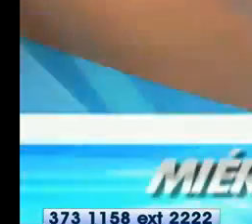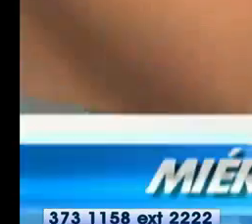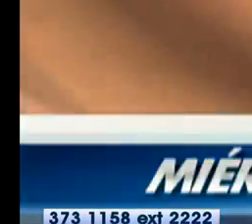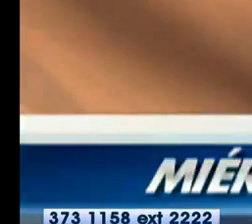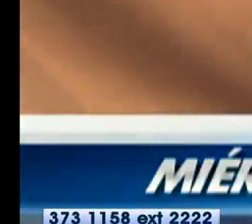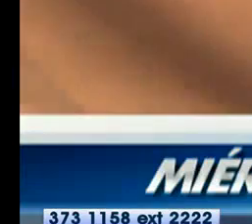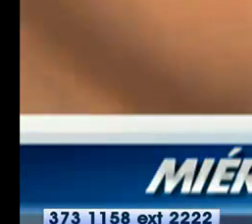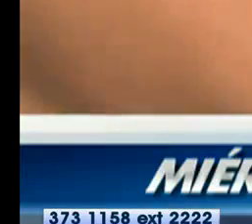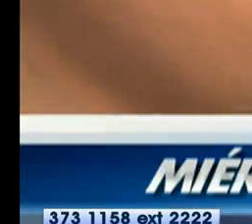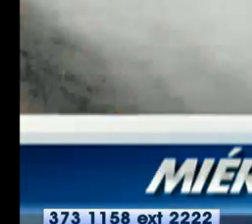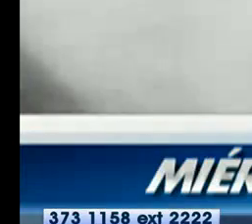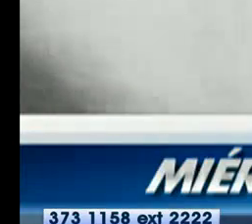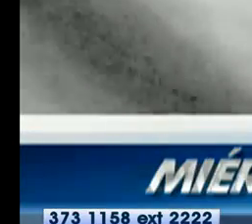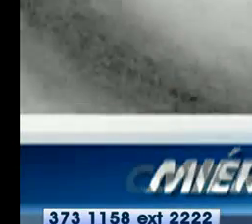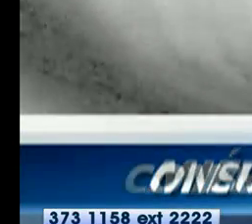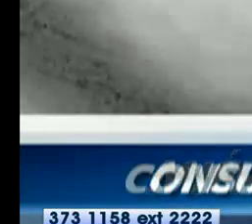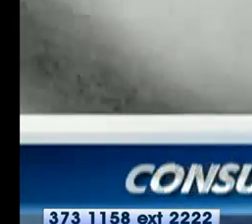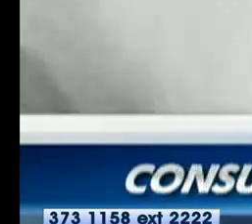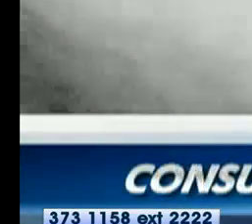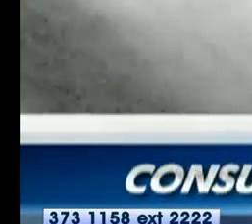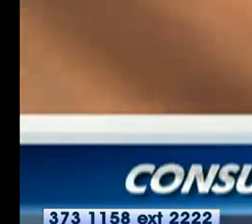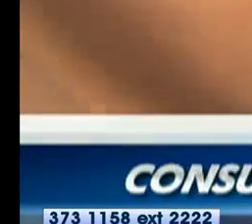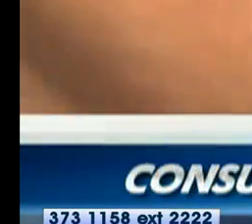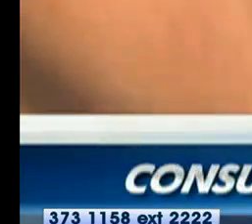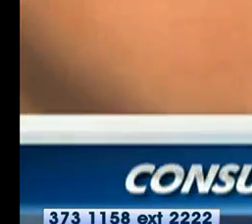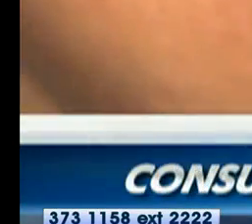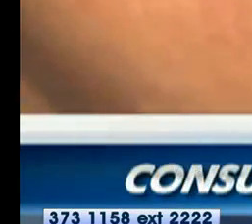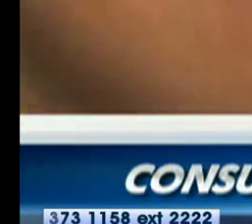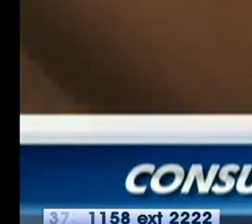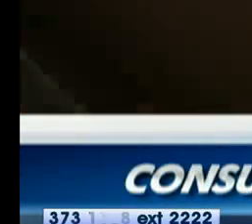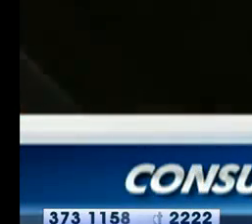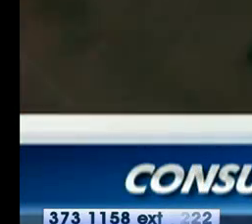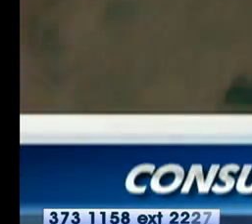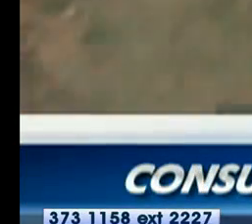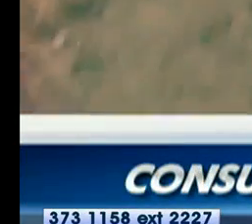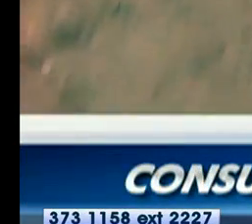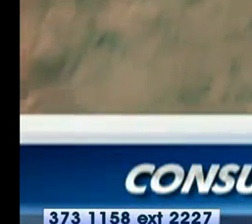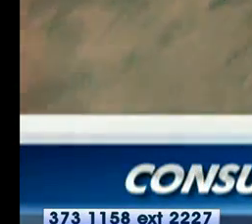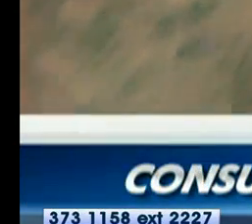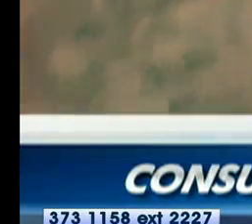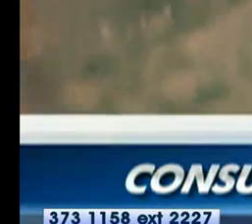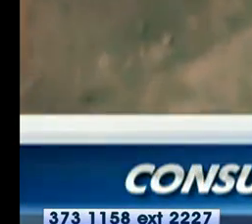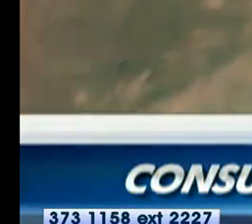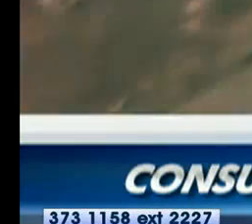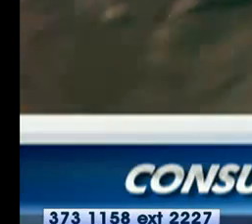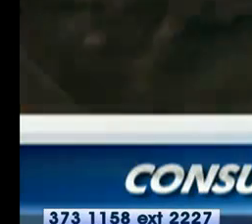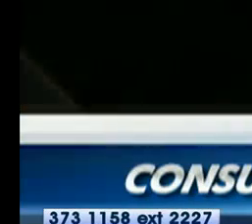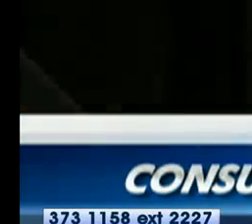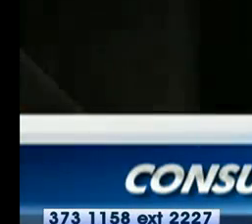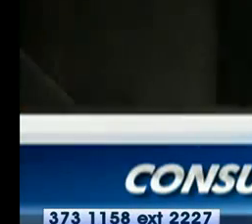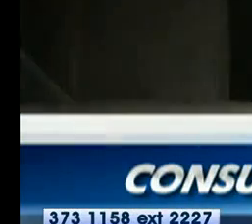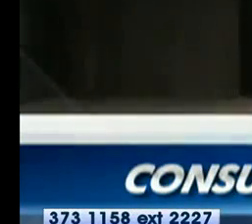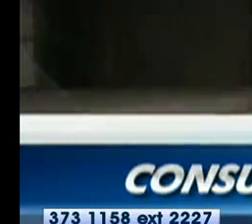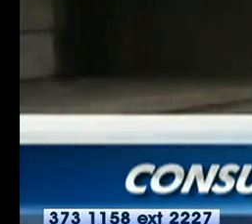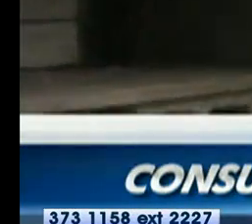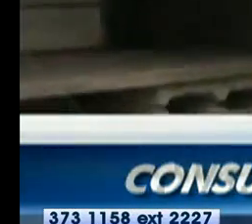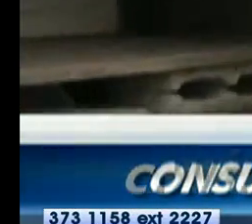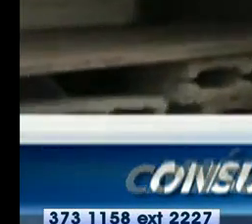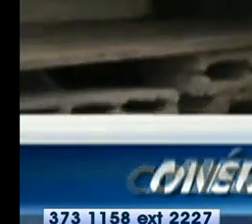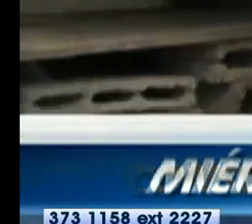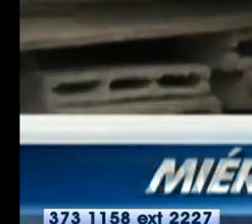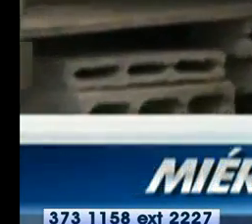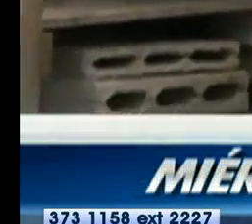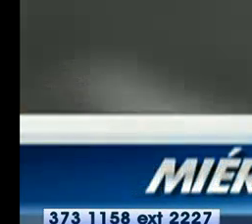Sí, mami, yo consumo algo. Sí, mami, yo consumo algo. Soy adicto a la droga. Padres preocupados por consumo de drogas en